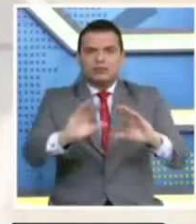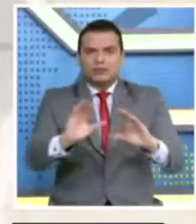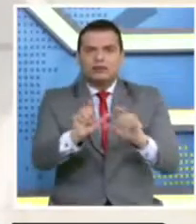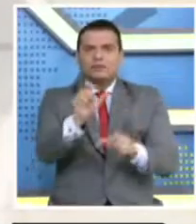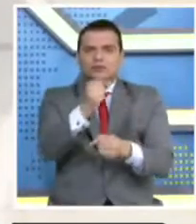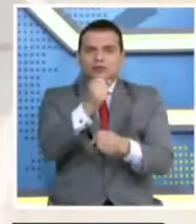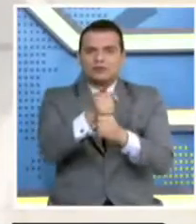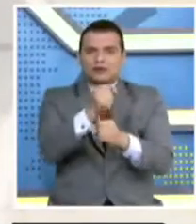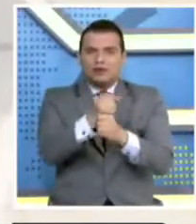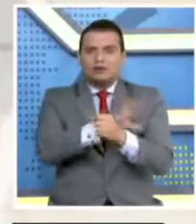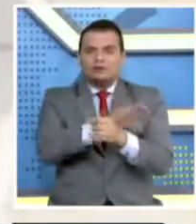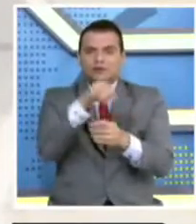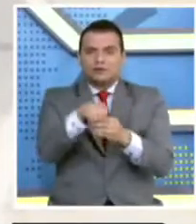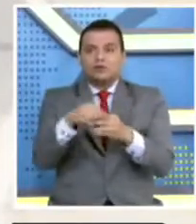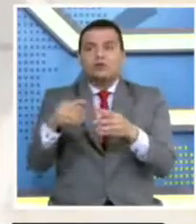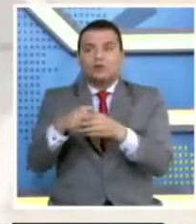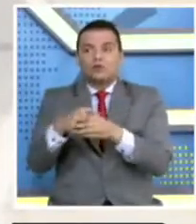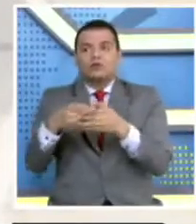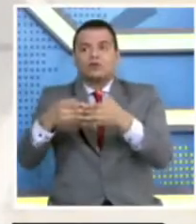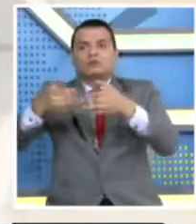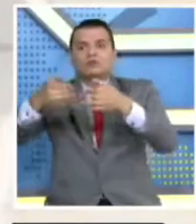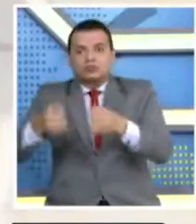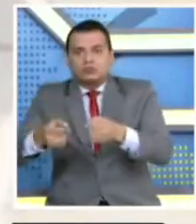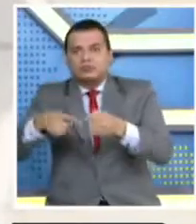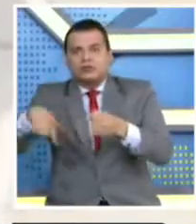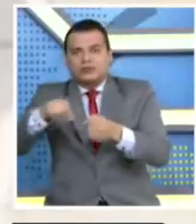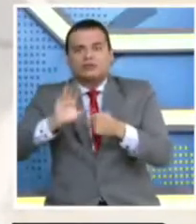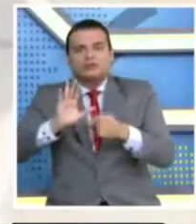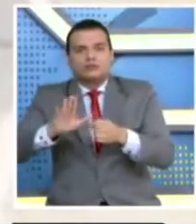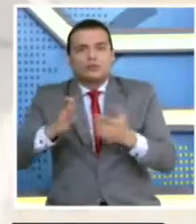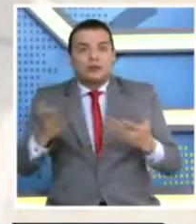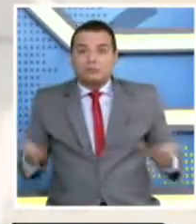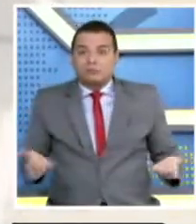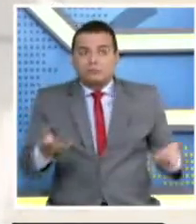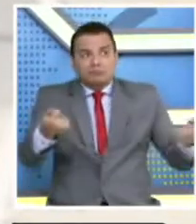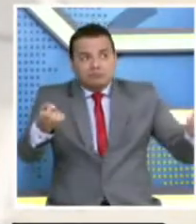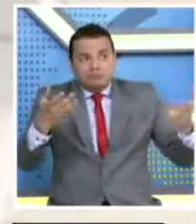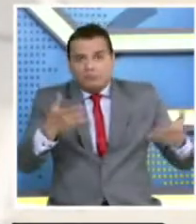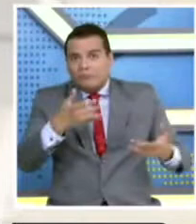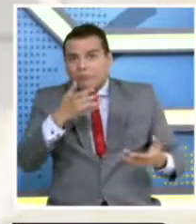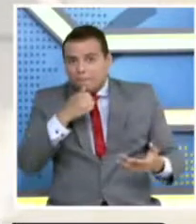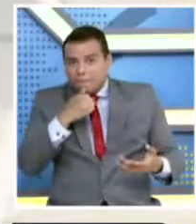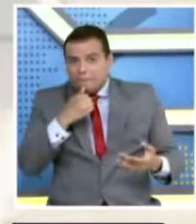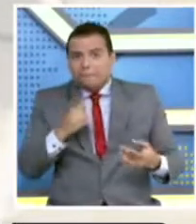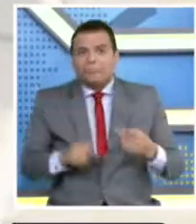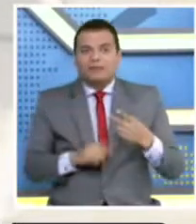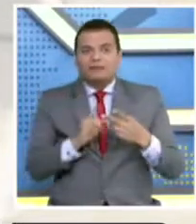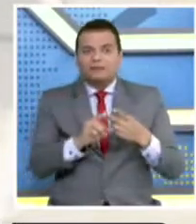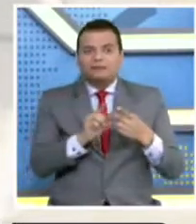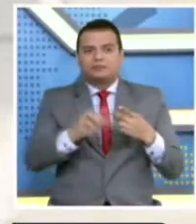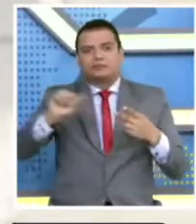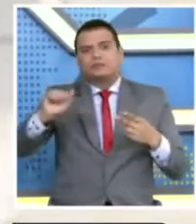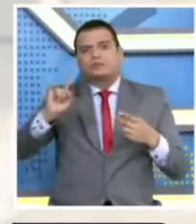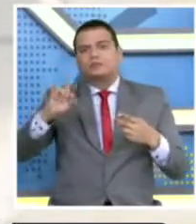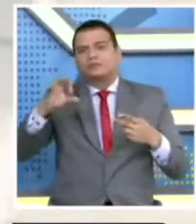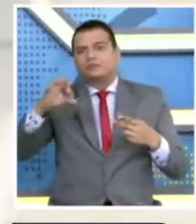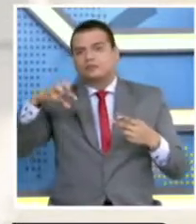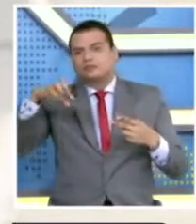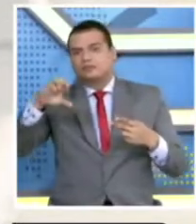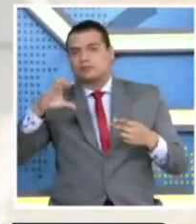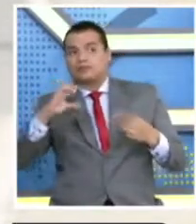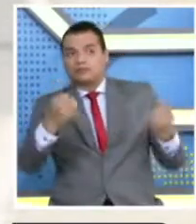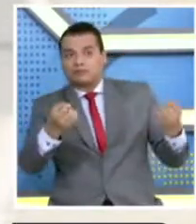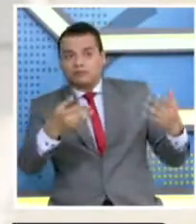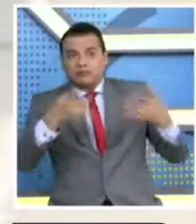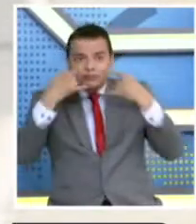privadas de libertad como para los funcionarios, y no lo hicieron. O sea, y ahora, por parte de la USPEC, no hemos recibido un solo